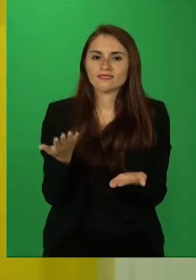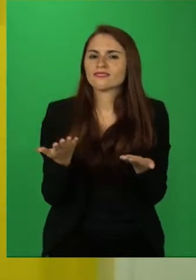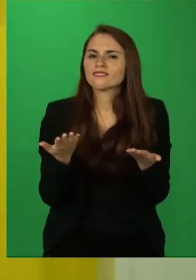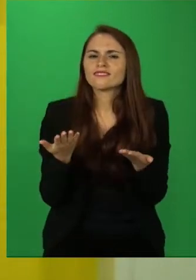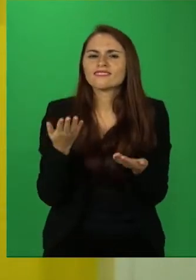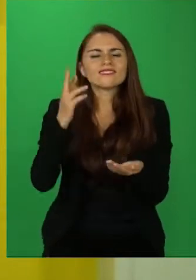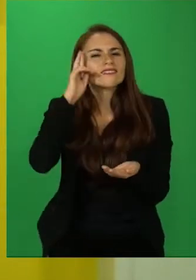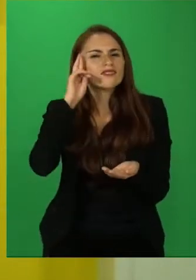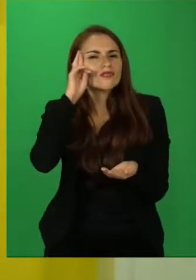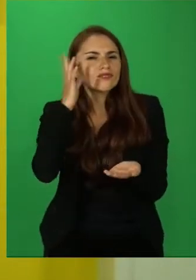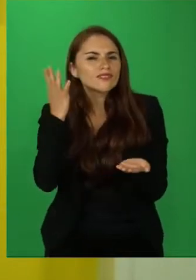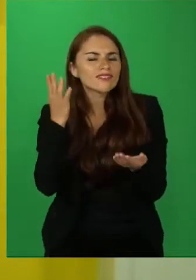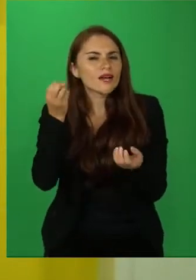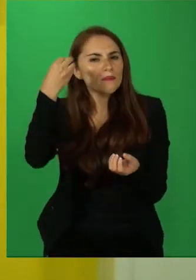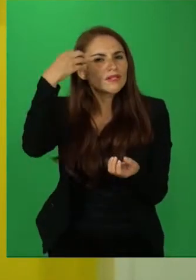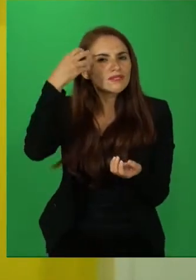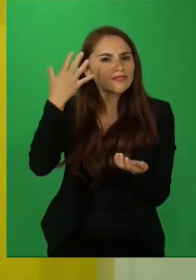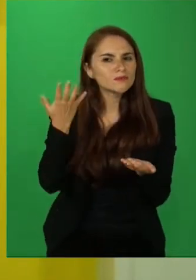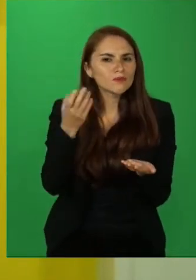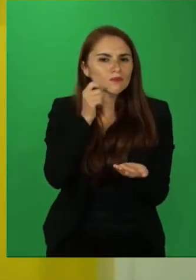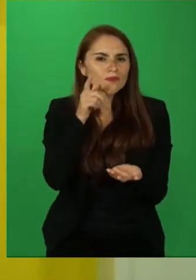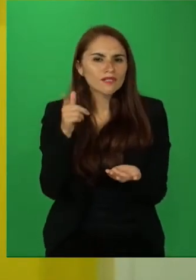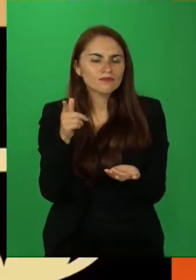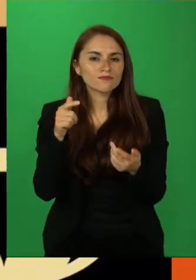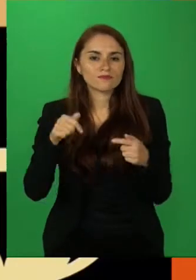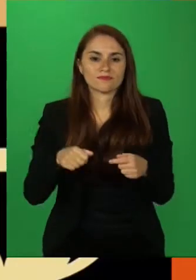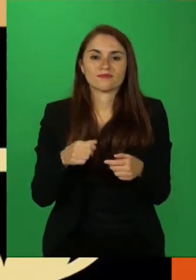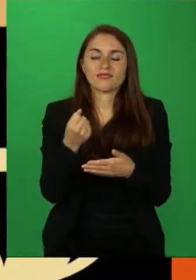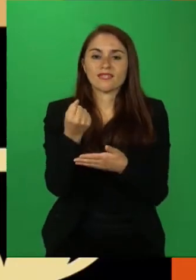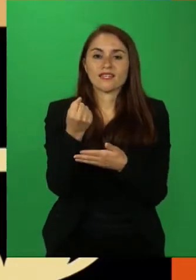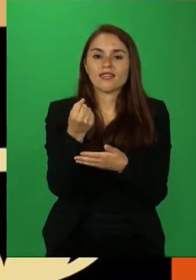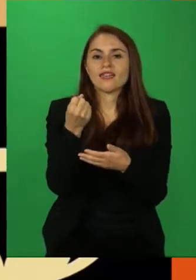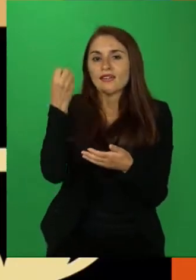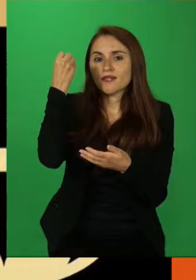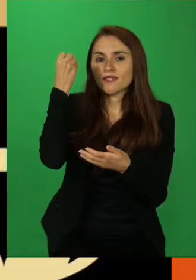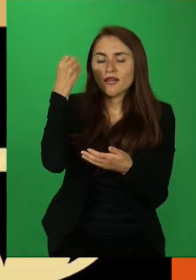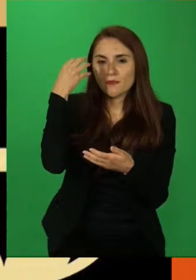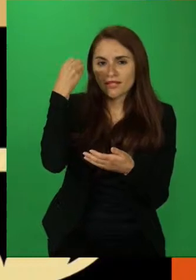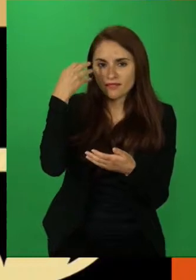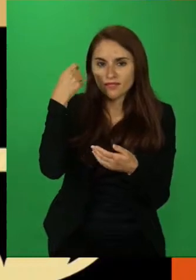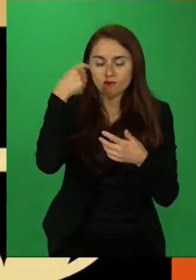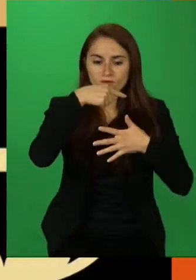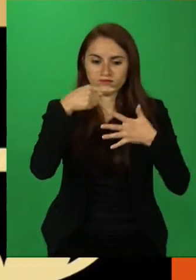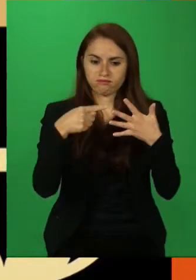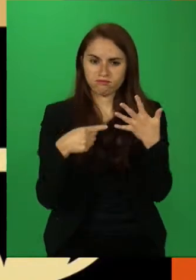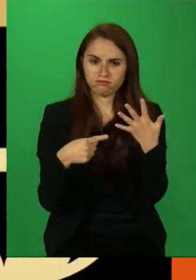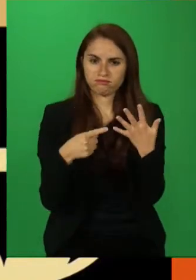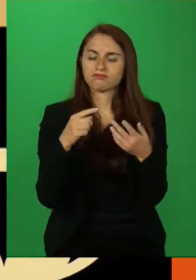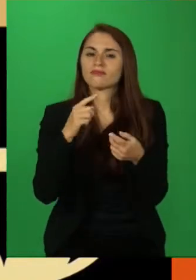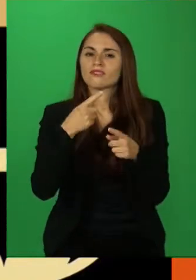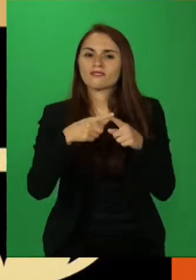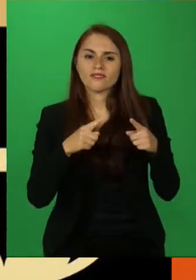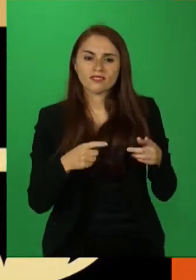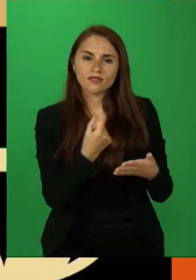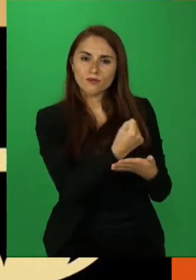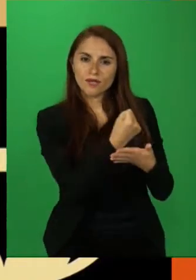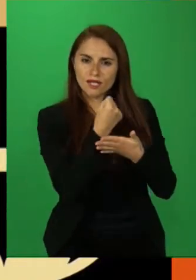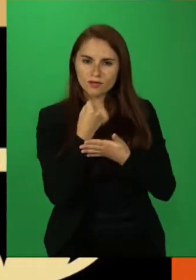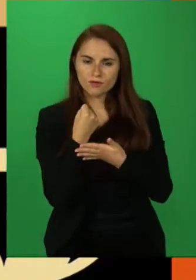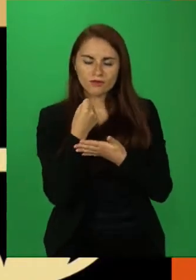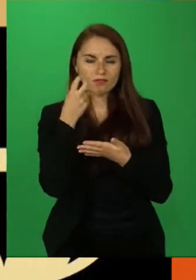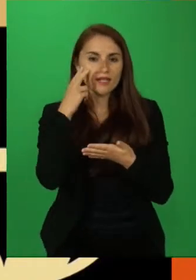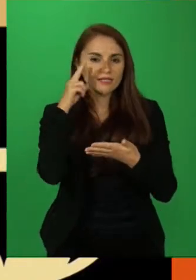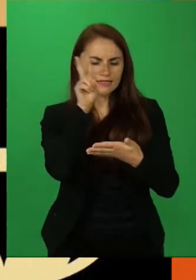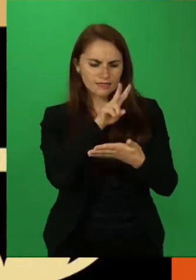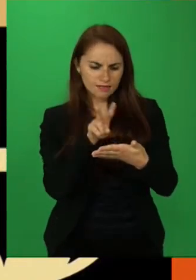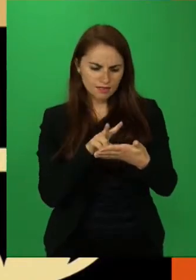2. Aprendimos un método para analizar discursos escritos y también textos. Ya me imagino